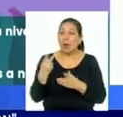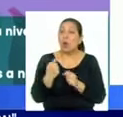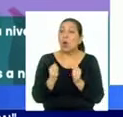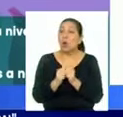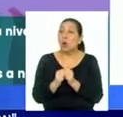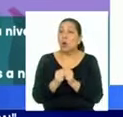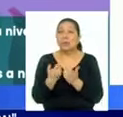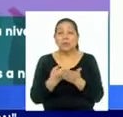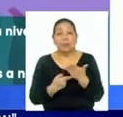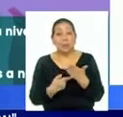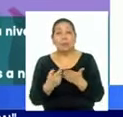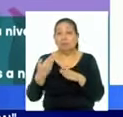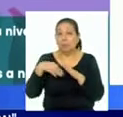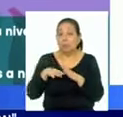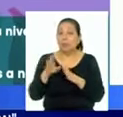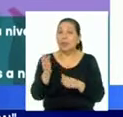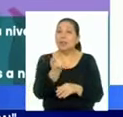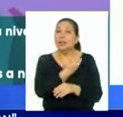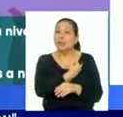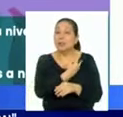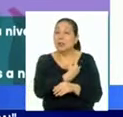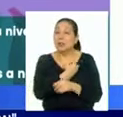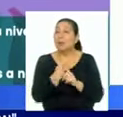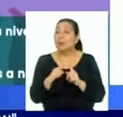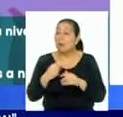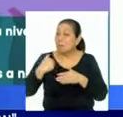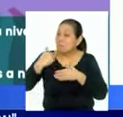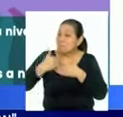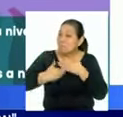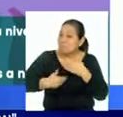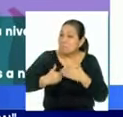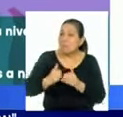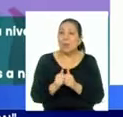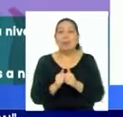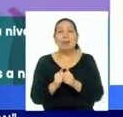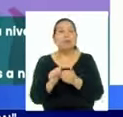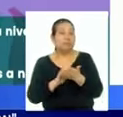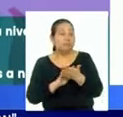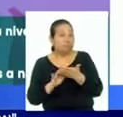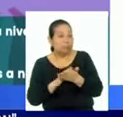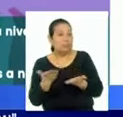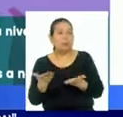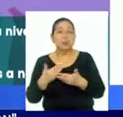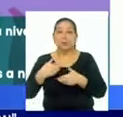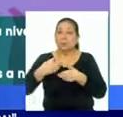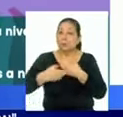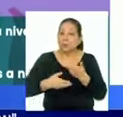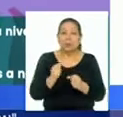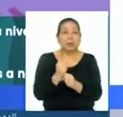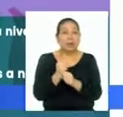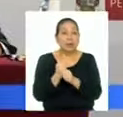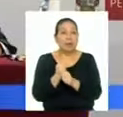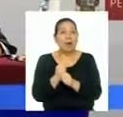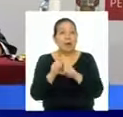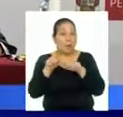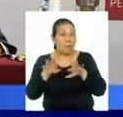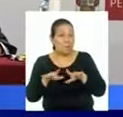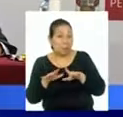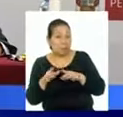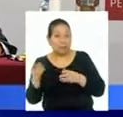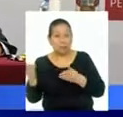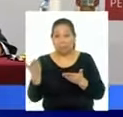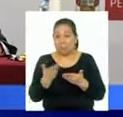como indicador de integridad institucional. Se ha avanzado en la digitalización de procesos en el trabajo remoto. El Ministerio del